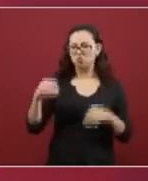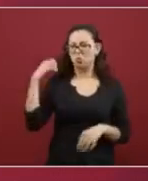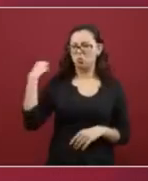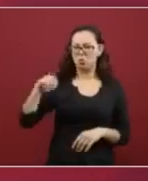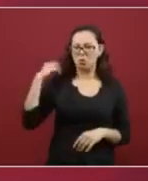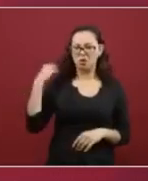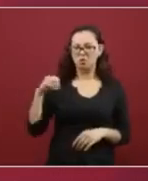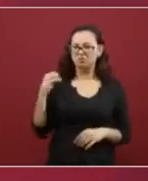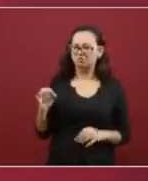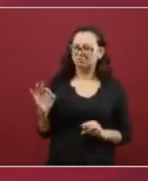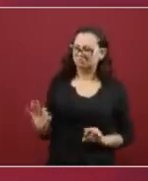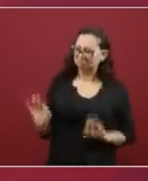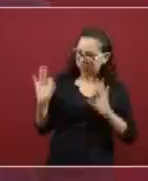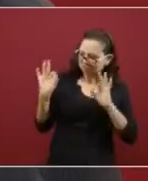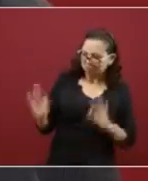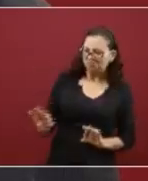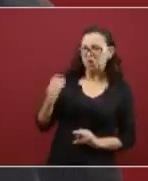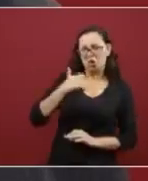carcelan,